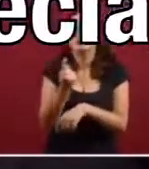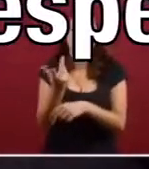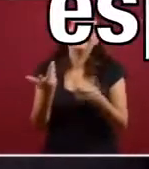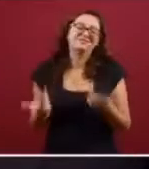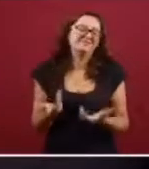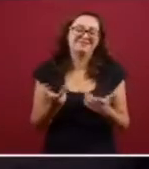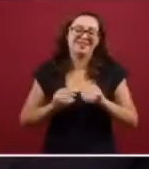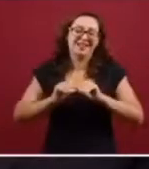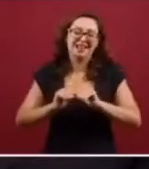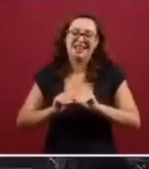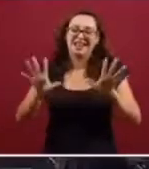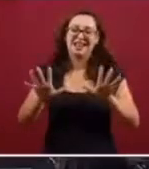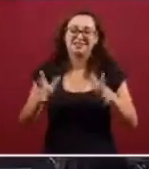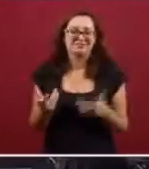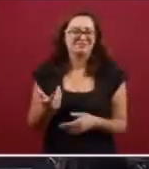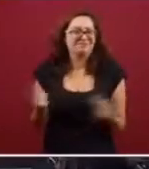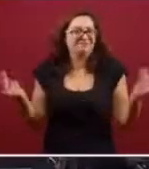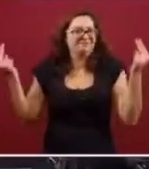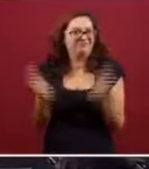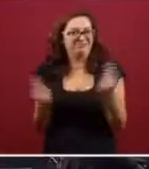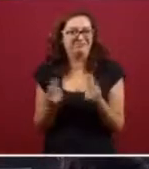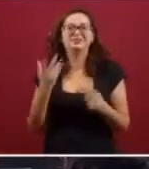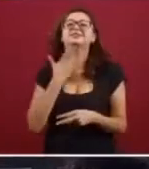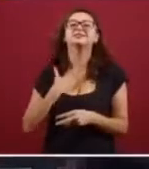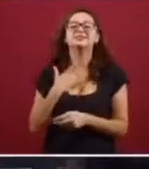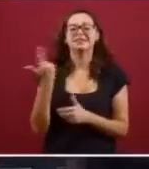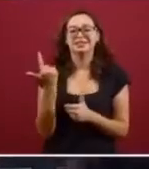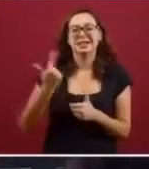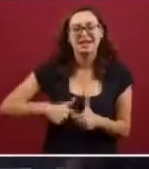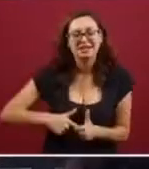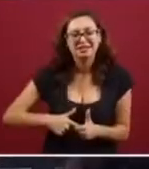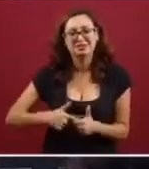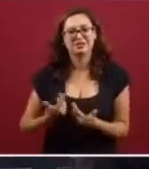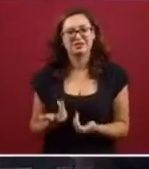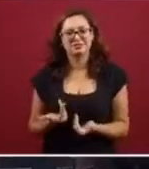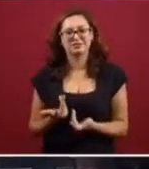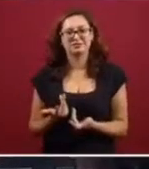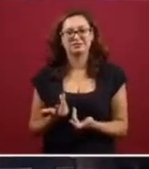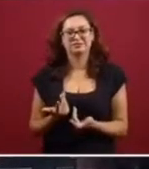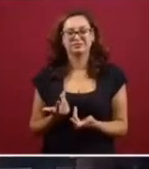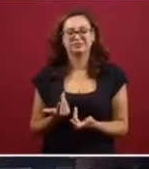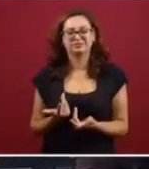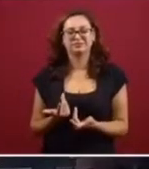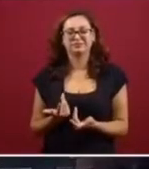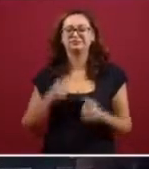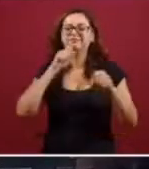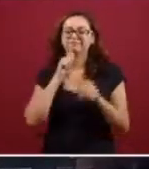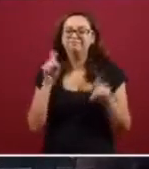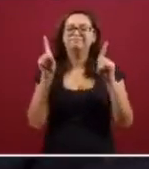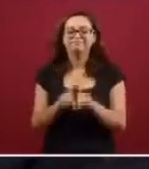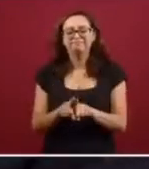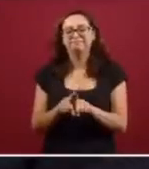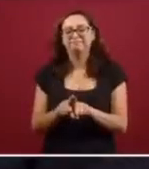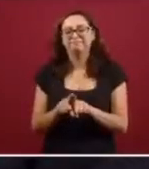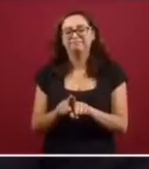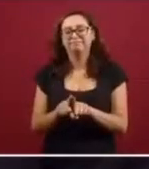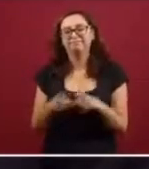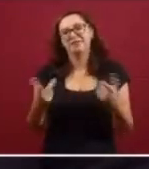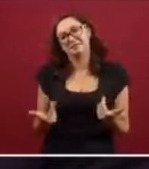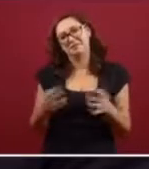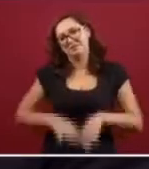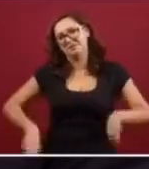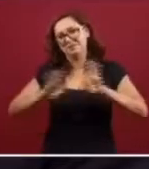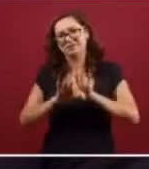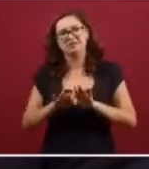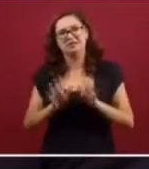compra de gasolinas, sino porque tenemos que ser